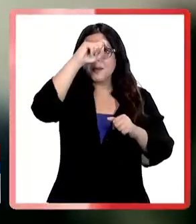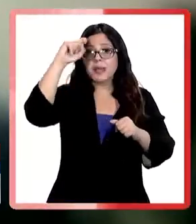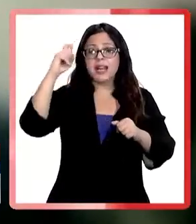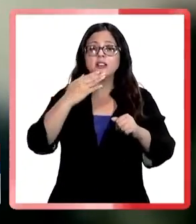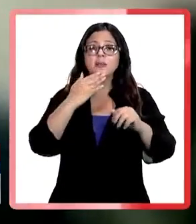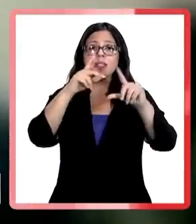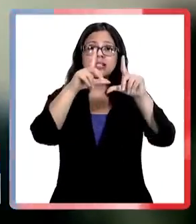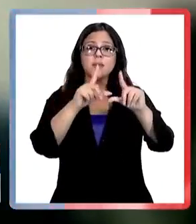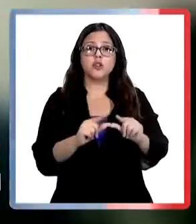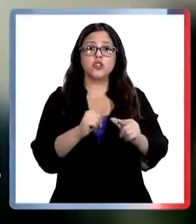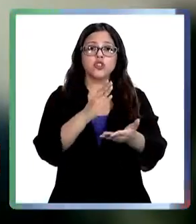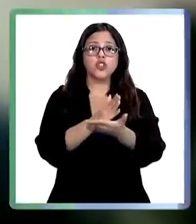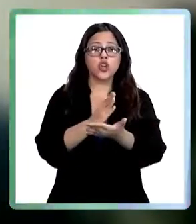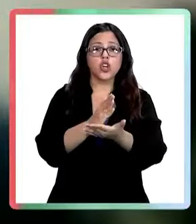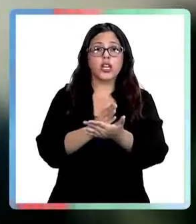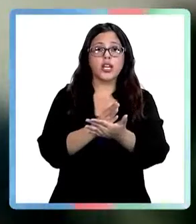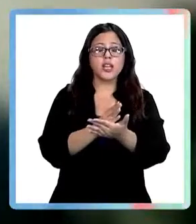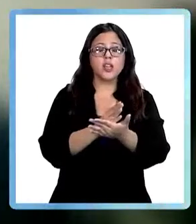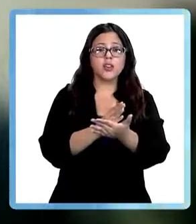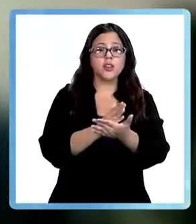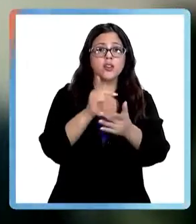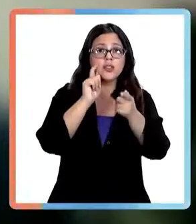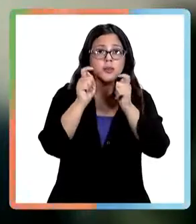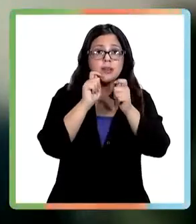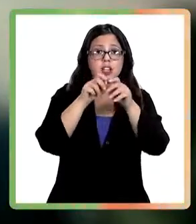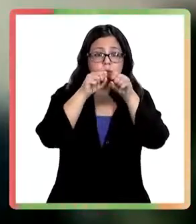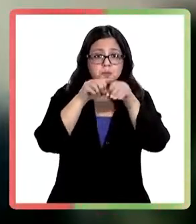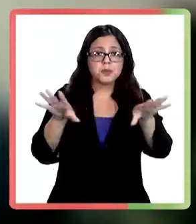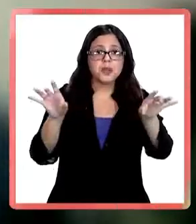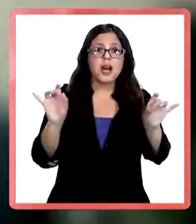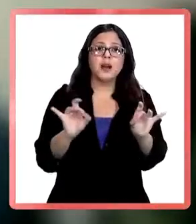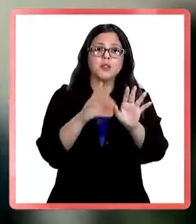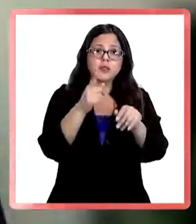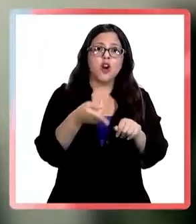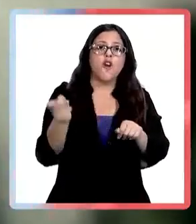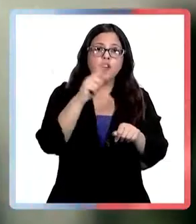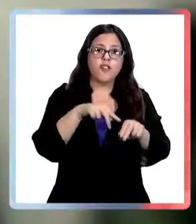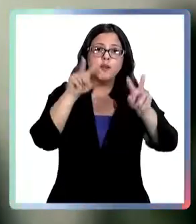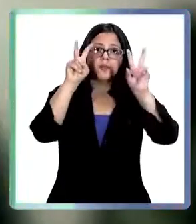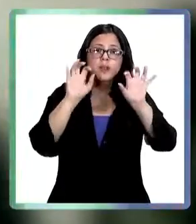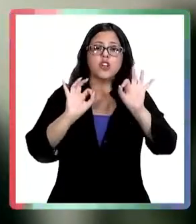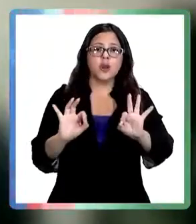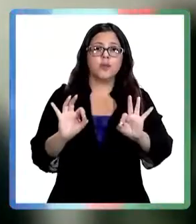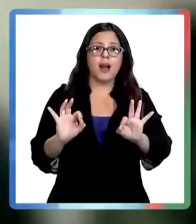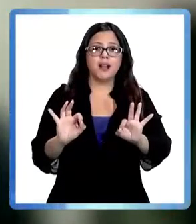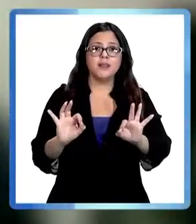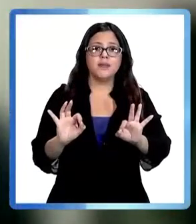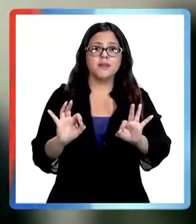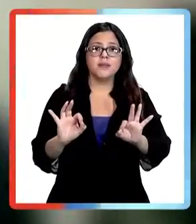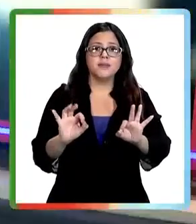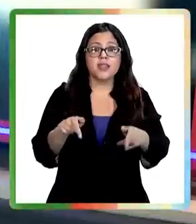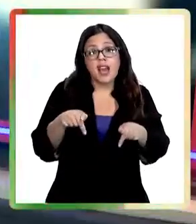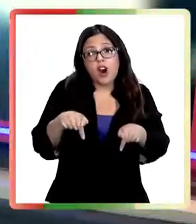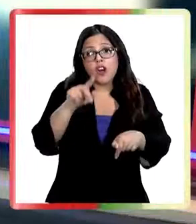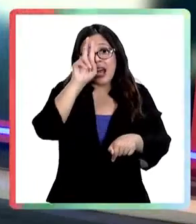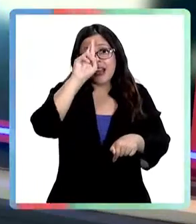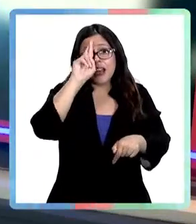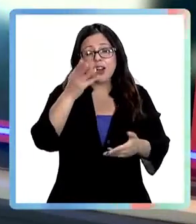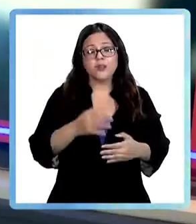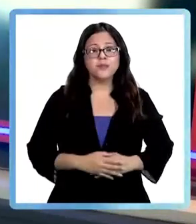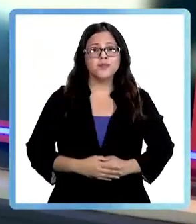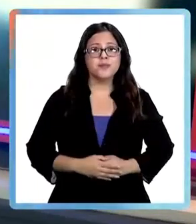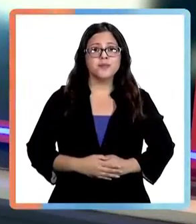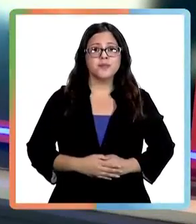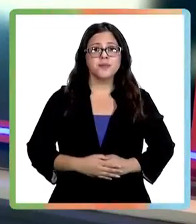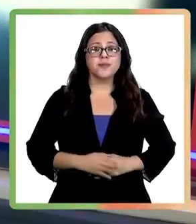disminución de los colegios, de la exposición viral, podremos volver a la normalidad para estos tiempos, que es muy raro. Tenemos que hacer